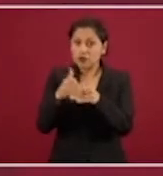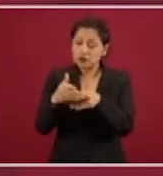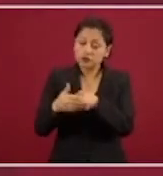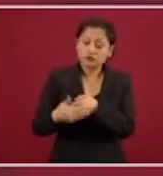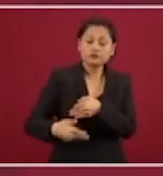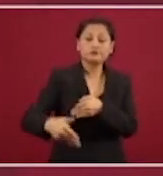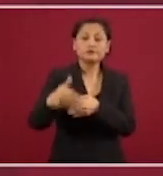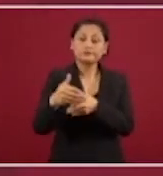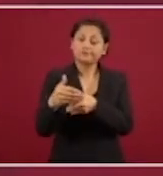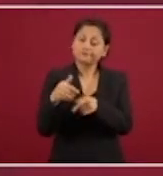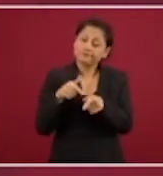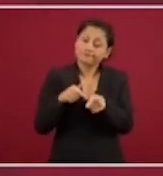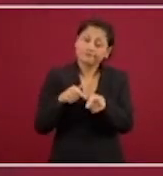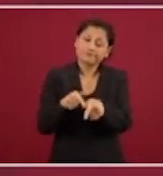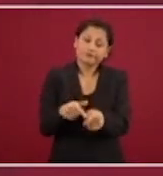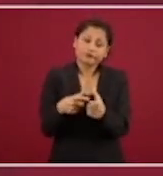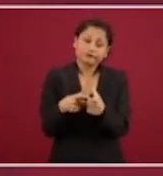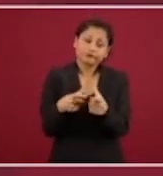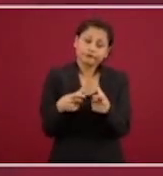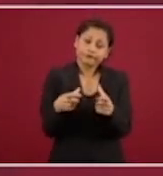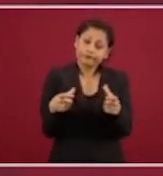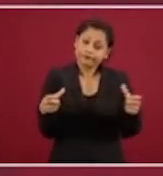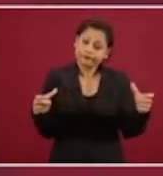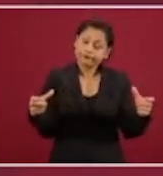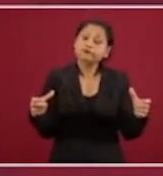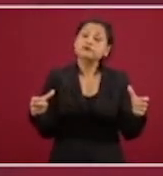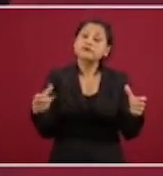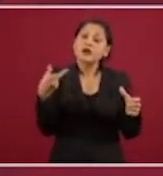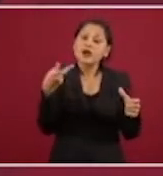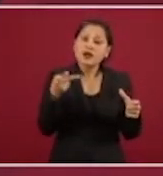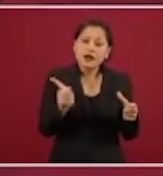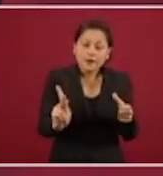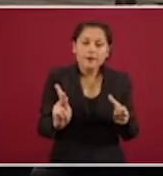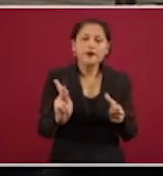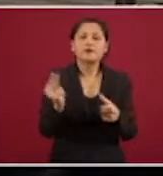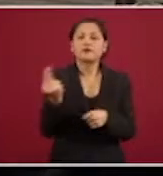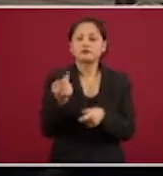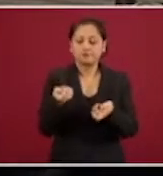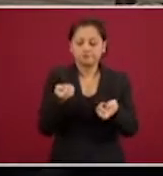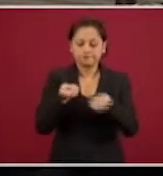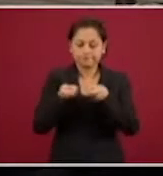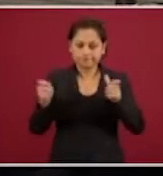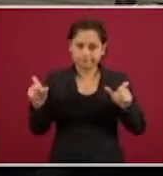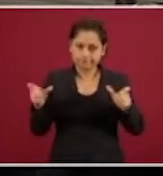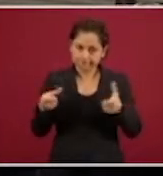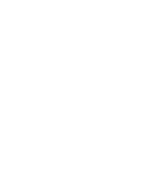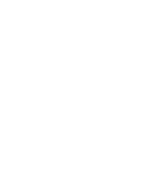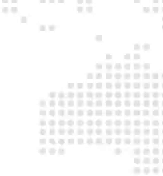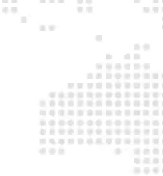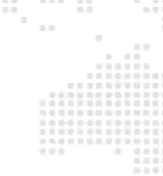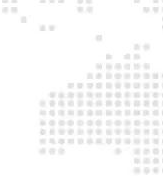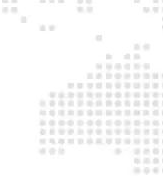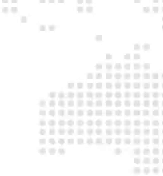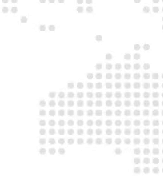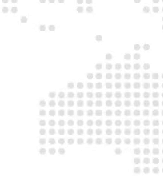o finales de mayo, y necesitamos reducir lo que vamos a ver en ese momento, depende de lo que hagamos hoy.